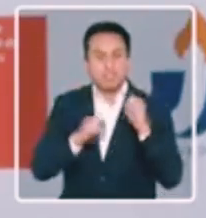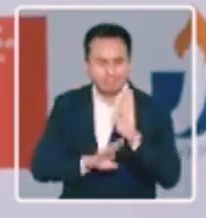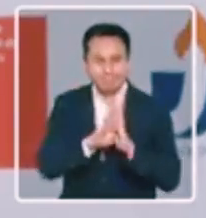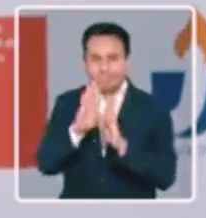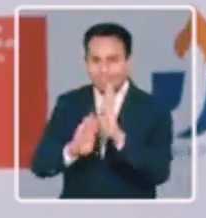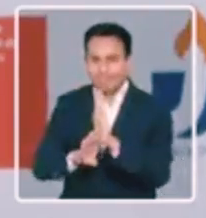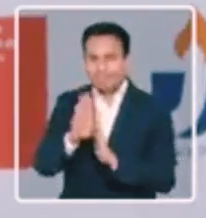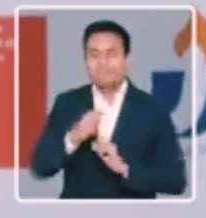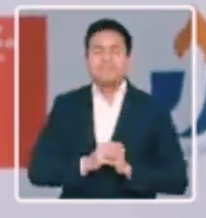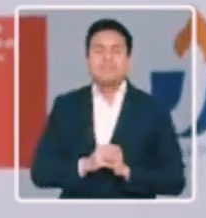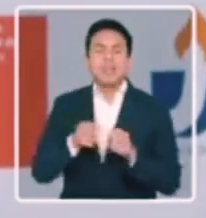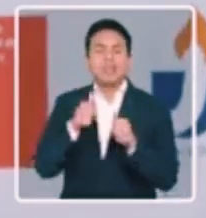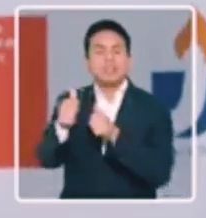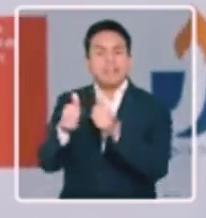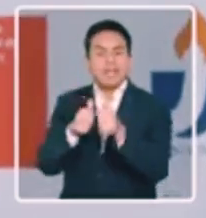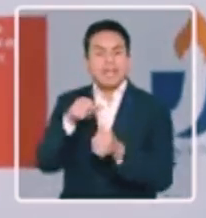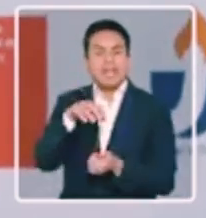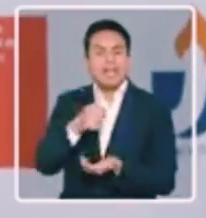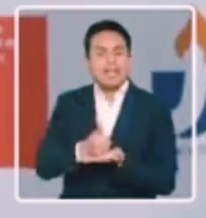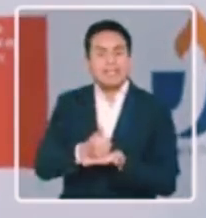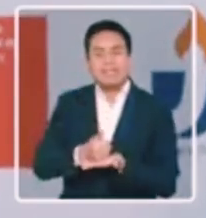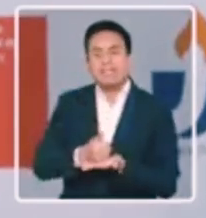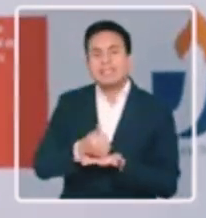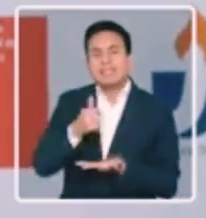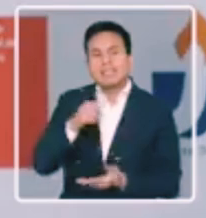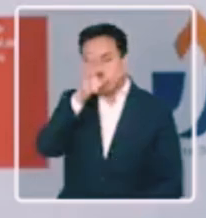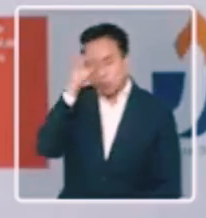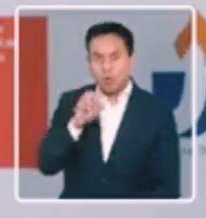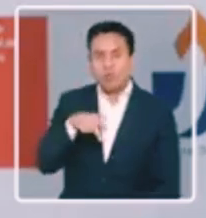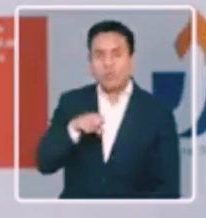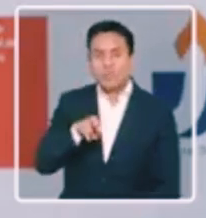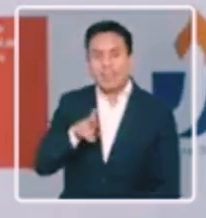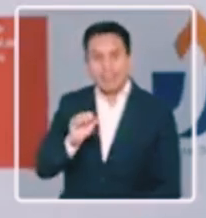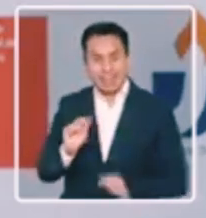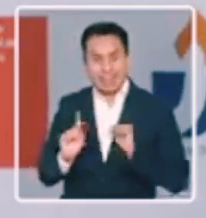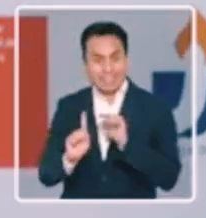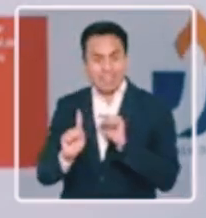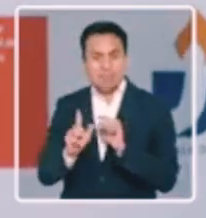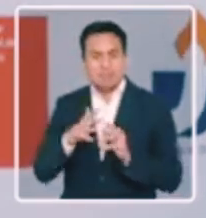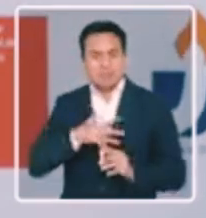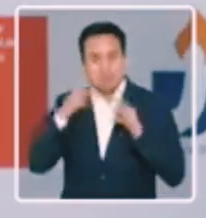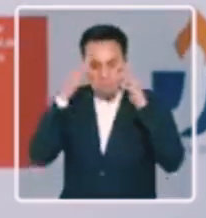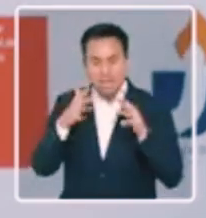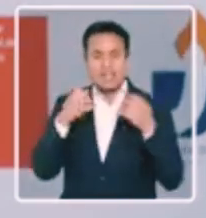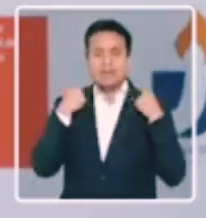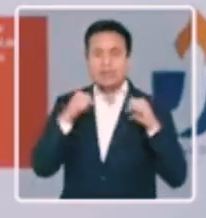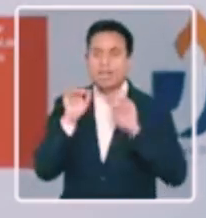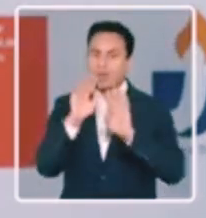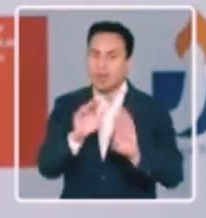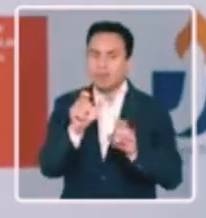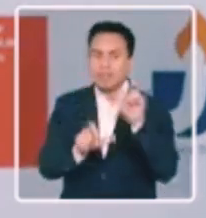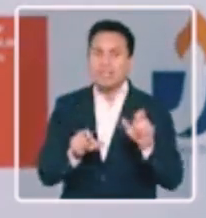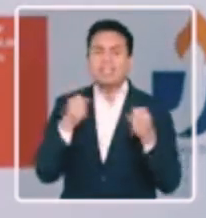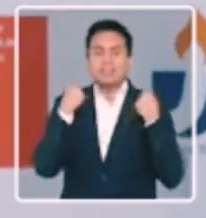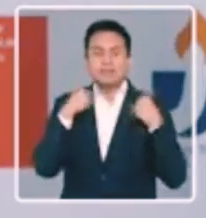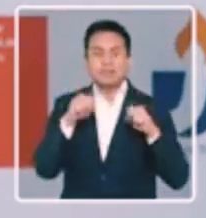adelante a las autoridades al alcalde de temuco Roberto neira por ponerle tanta pasión también al deporte y apoyar a los